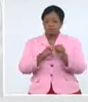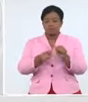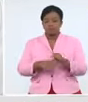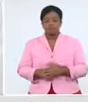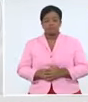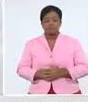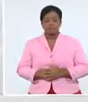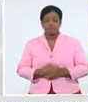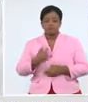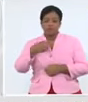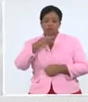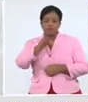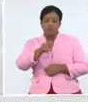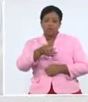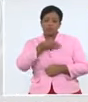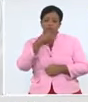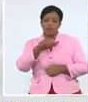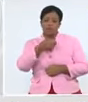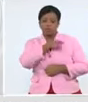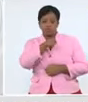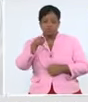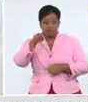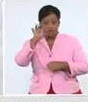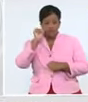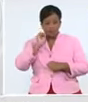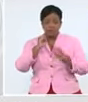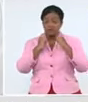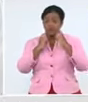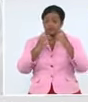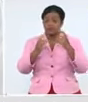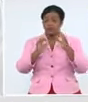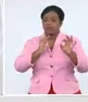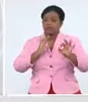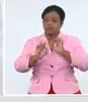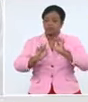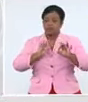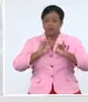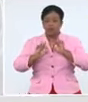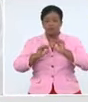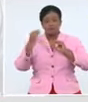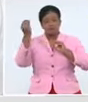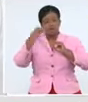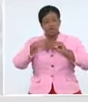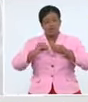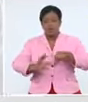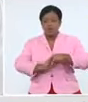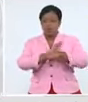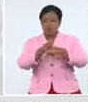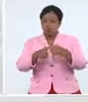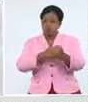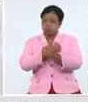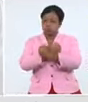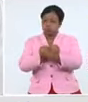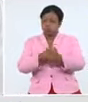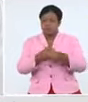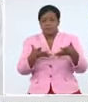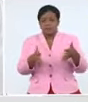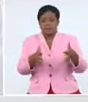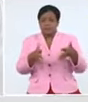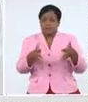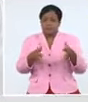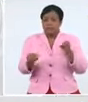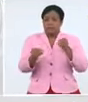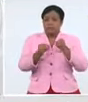más que para rescatar el valor, el riesgo, el temor, pudiéramos decir, por adquirir